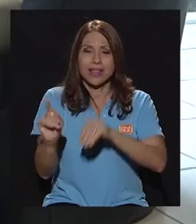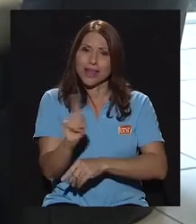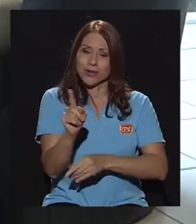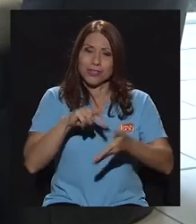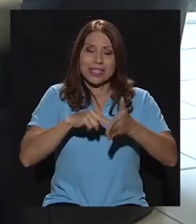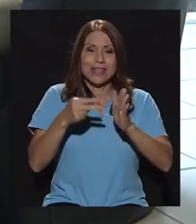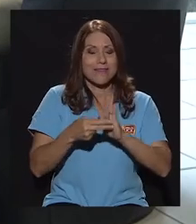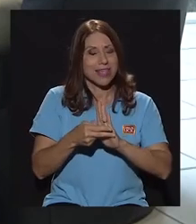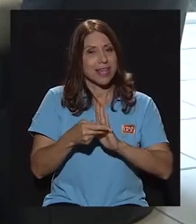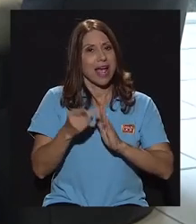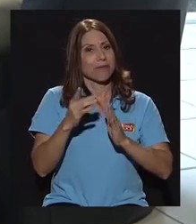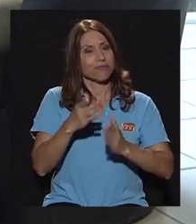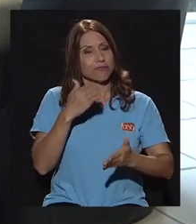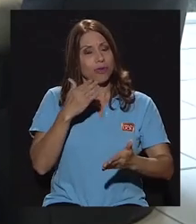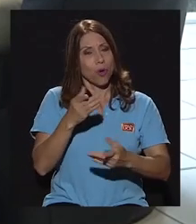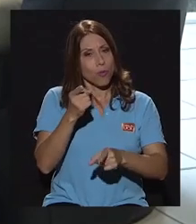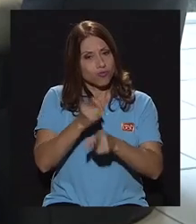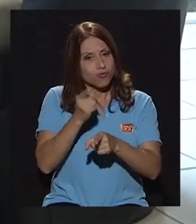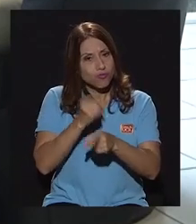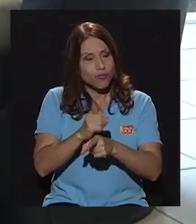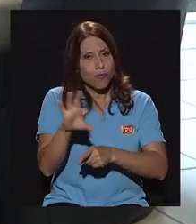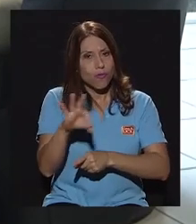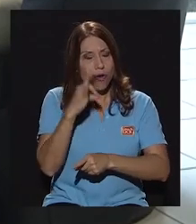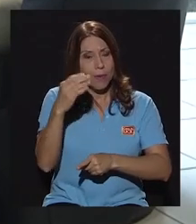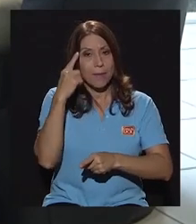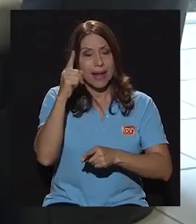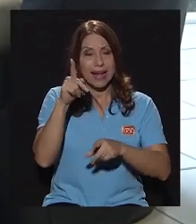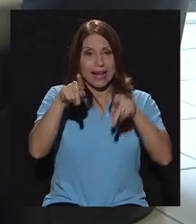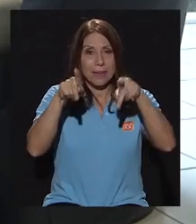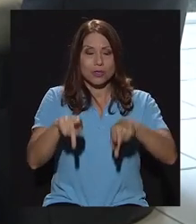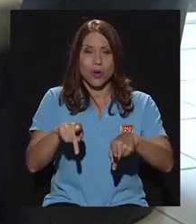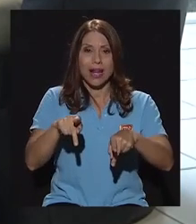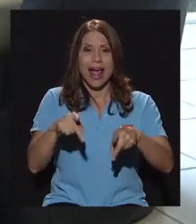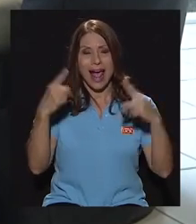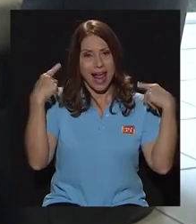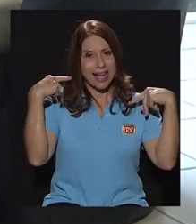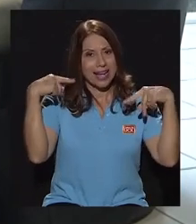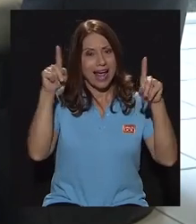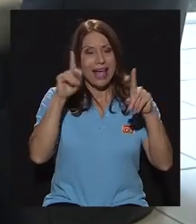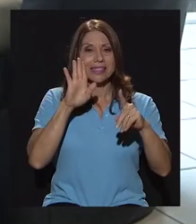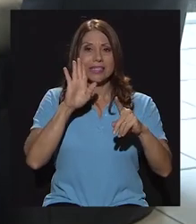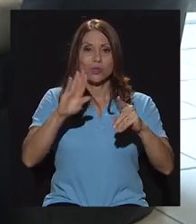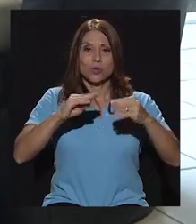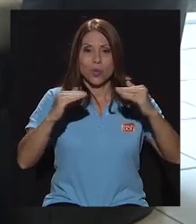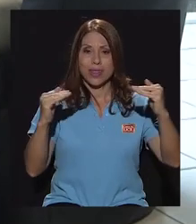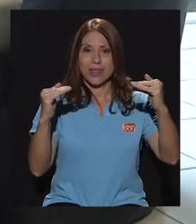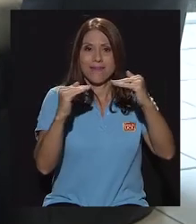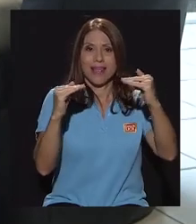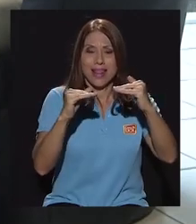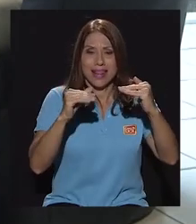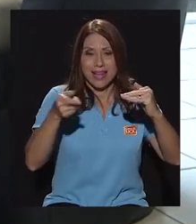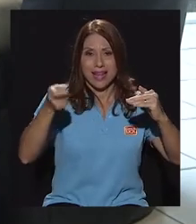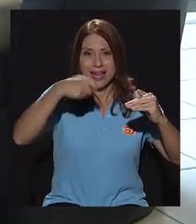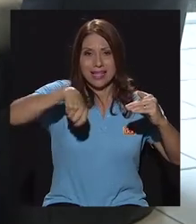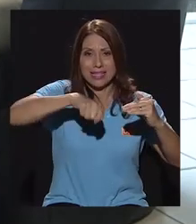y de un conteo de carbohidratos uh-huh. para que la persona alcance la meta glicémica y goce de una buena calidad de